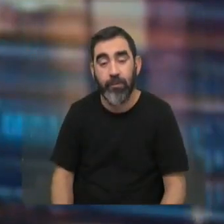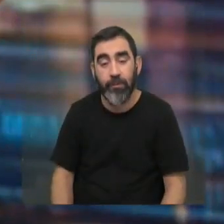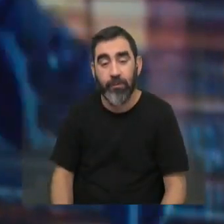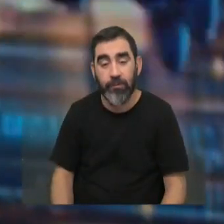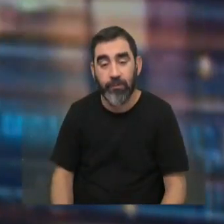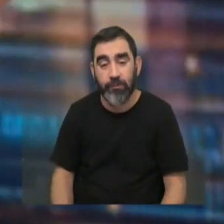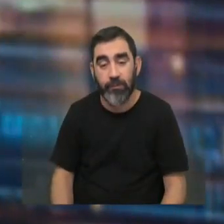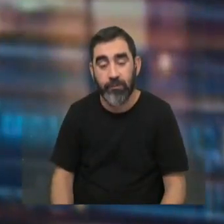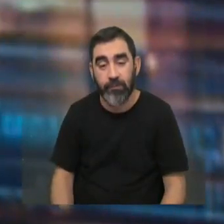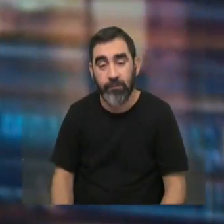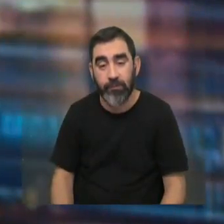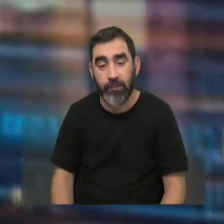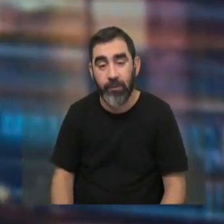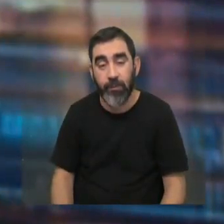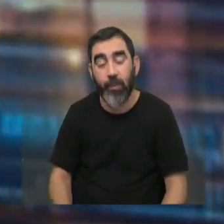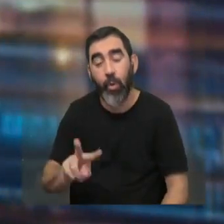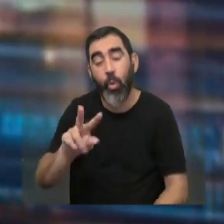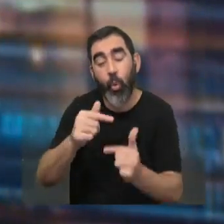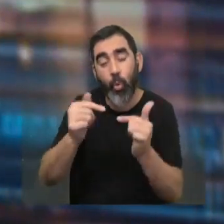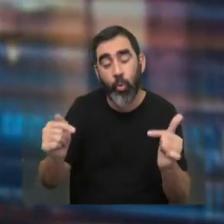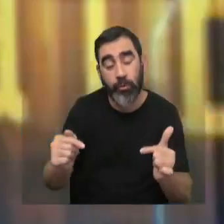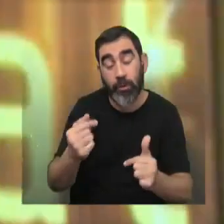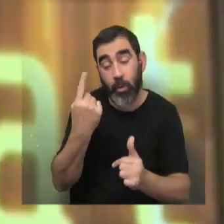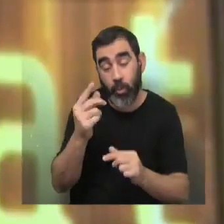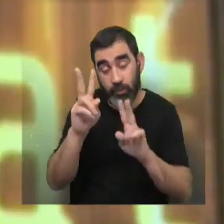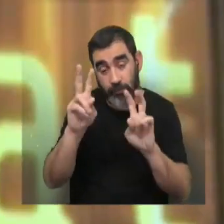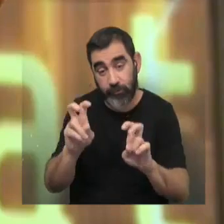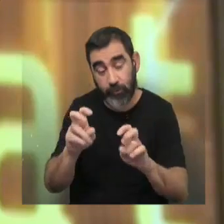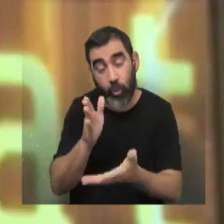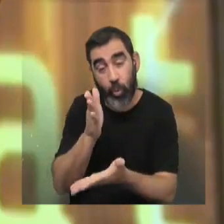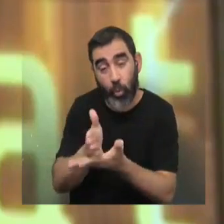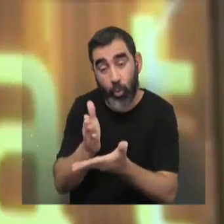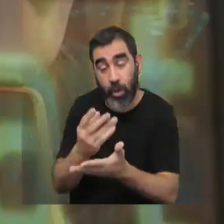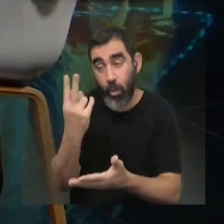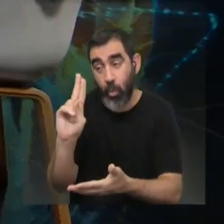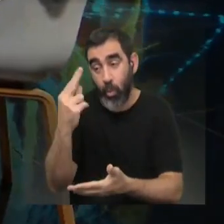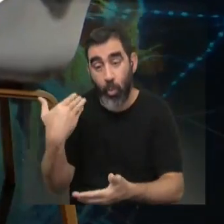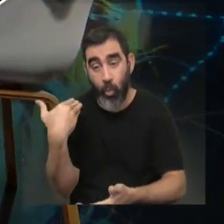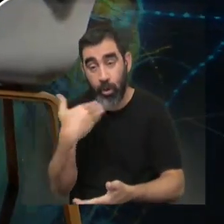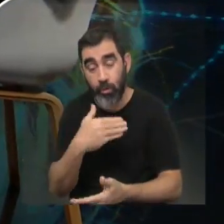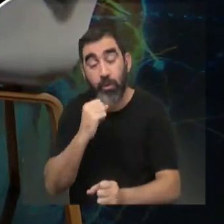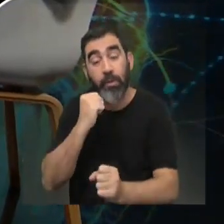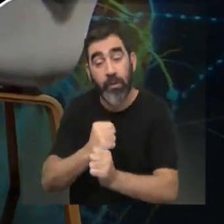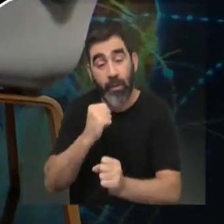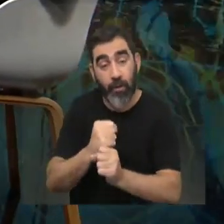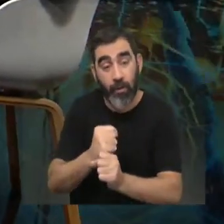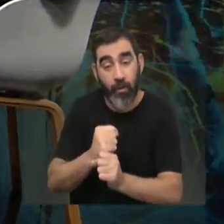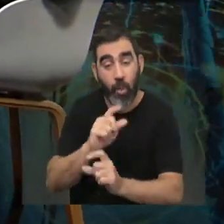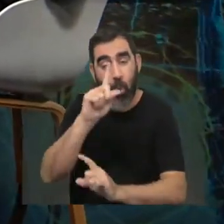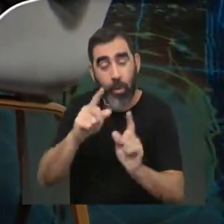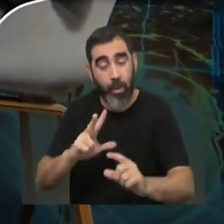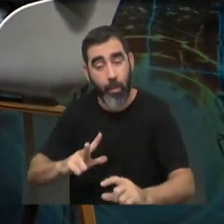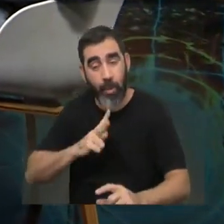no quiero terminar sin destacar dos cosas. Una es la colaboración binacional, el trabajo que además acá cruza universidades